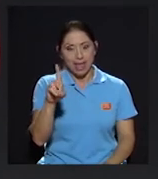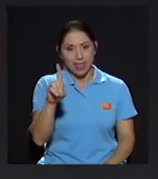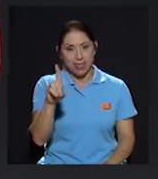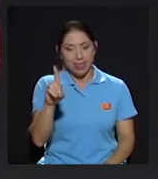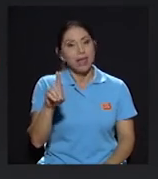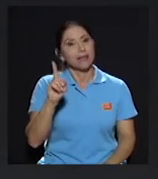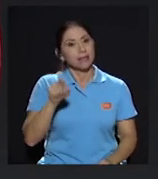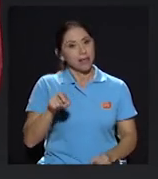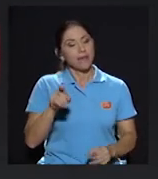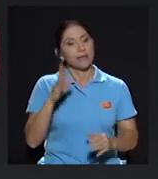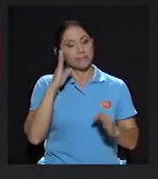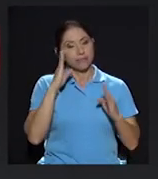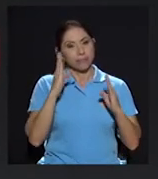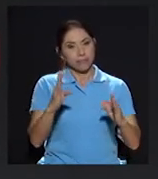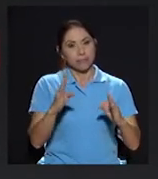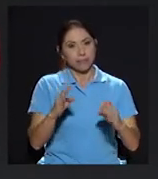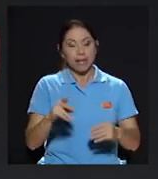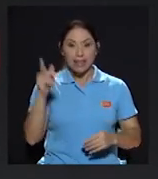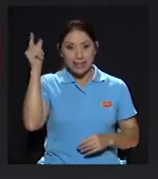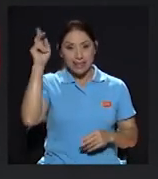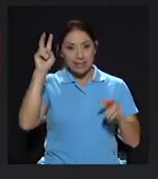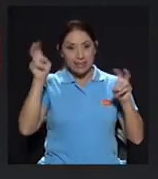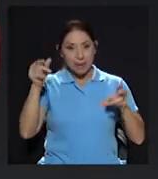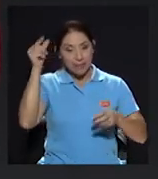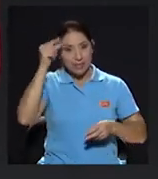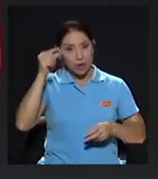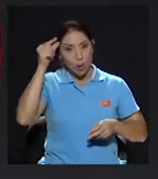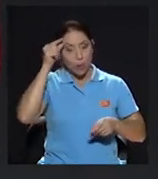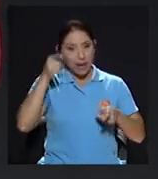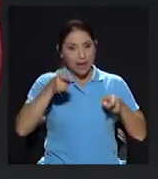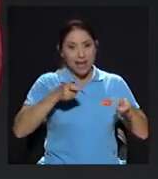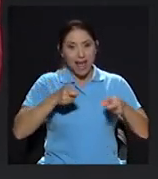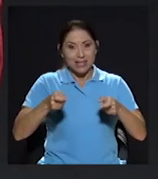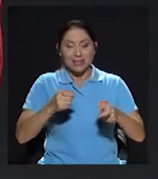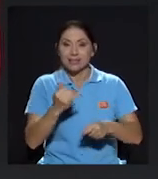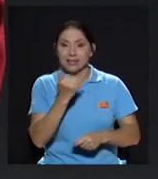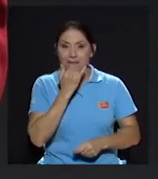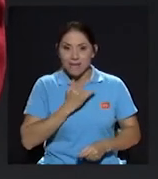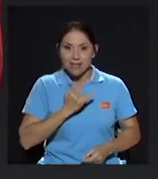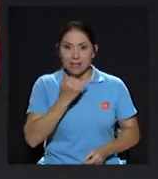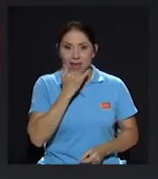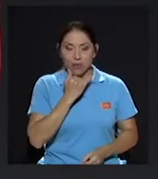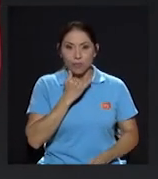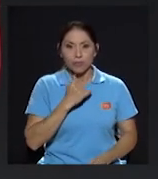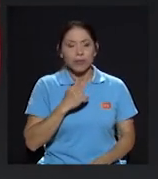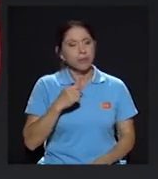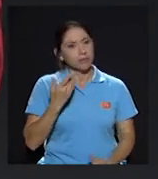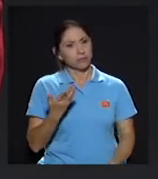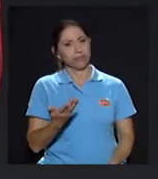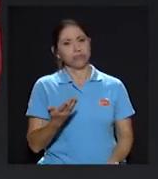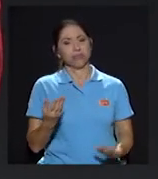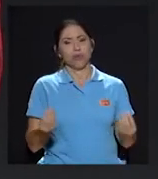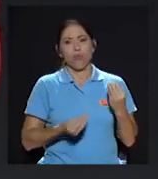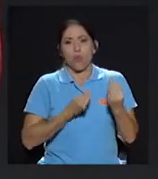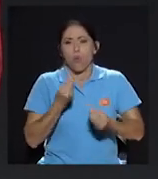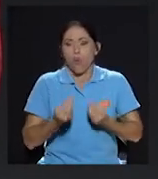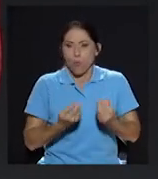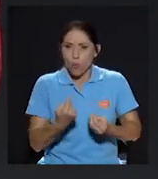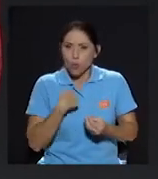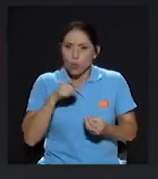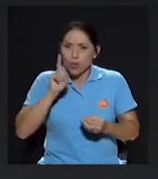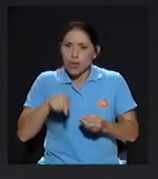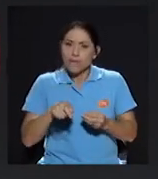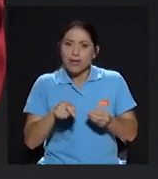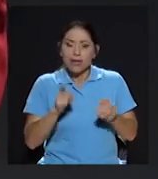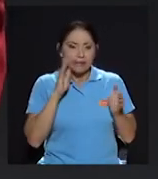de govern en los temas de gobernanza es se ha fallado y parece mentira que uno debe recurrir a una ley para